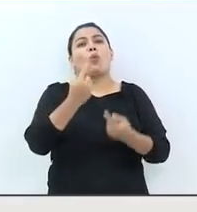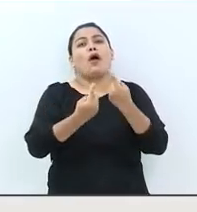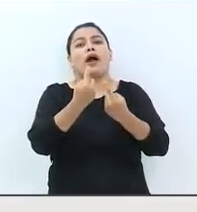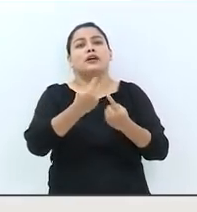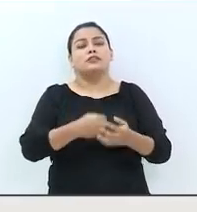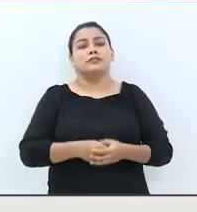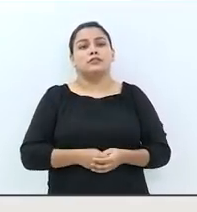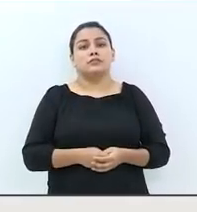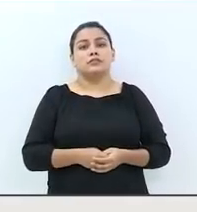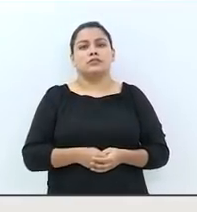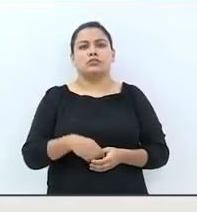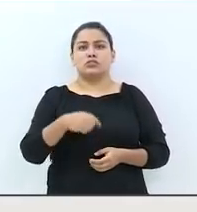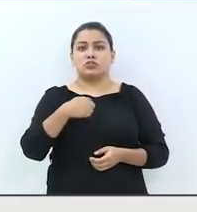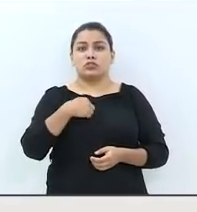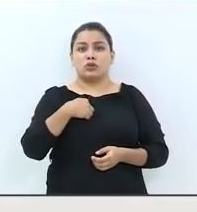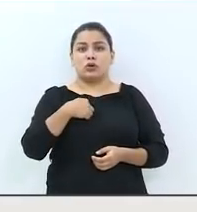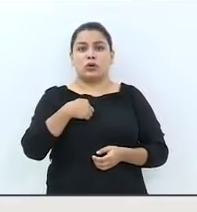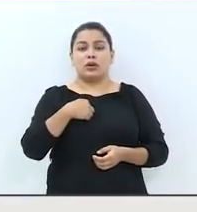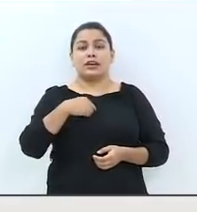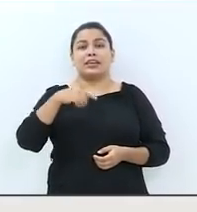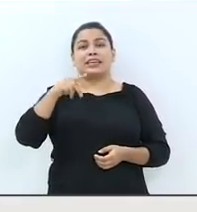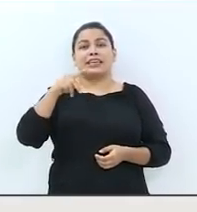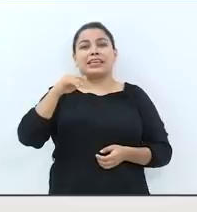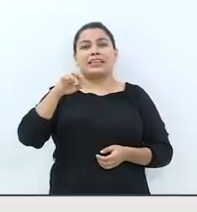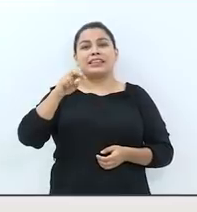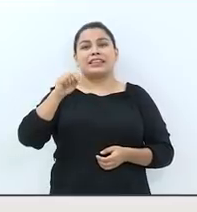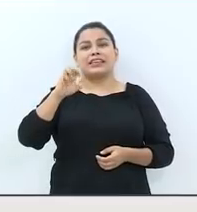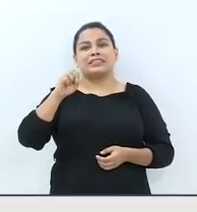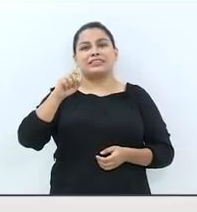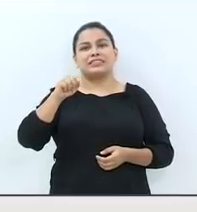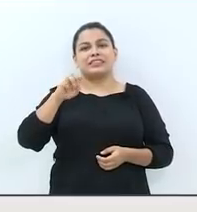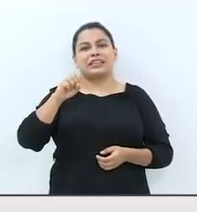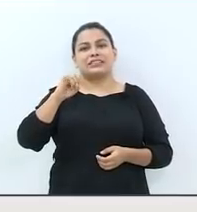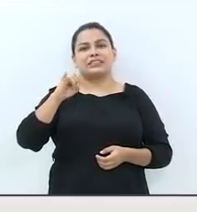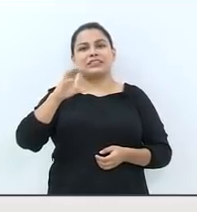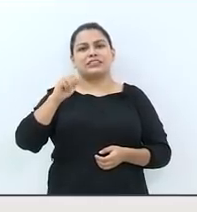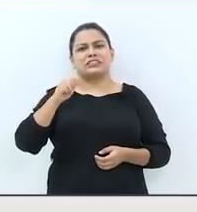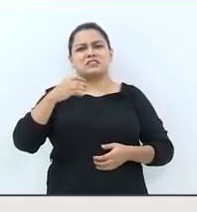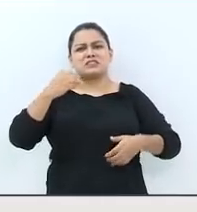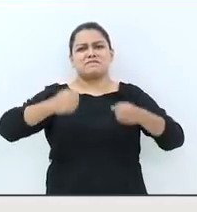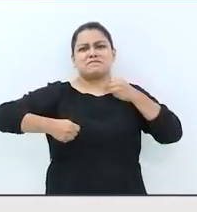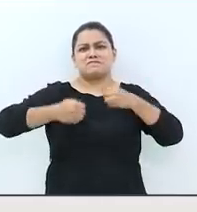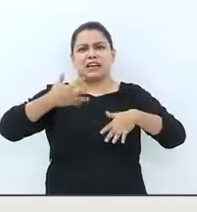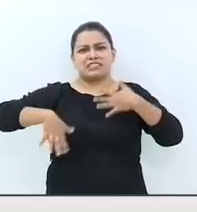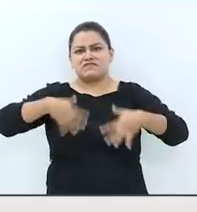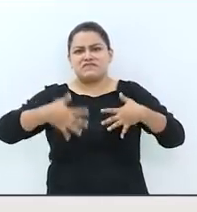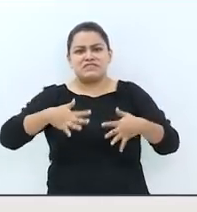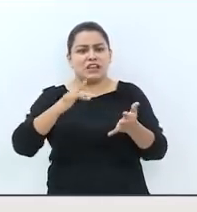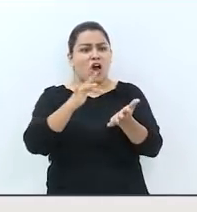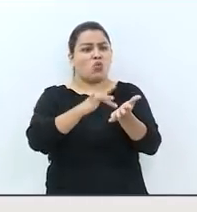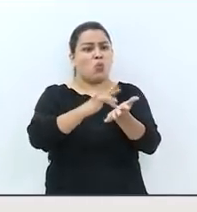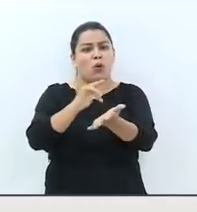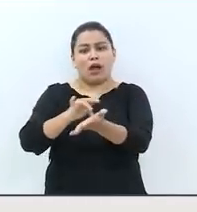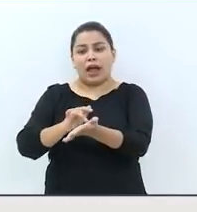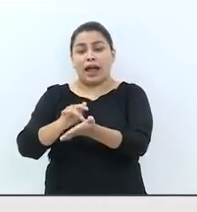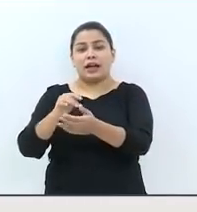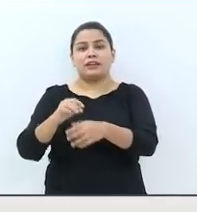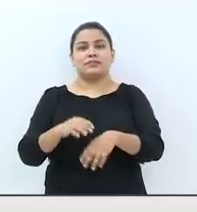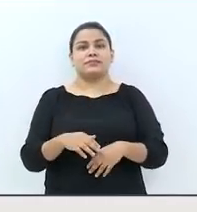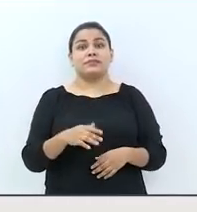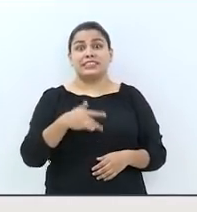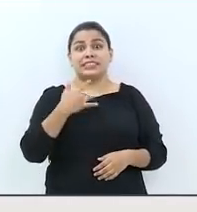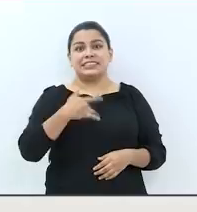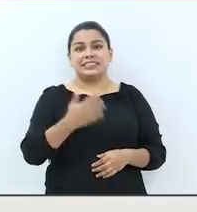realmente, bueno, déjenme contarles que yo soy kinestésica. En realidad yo necesito experimentar, necesito sentir, necesito tocar, porque si no, creo